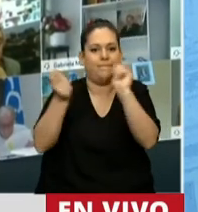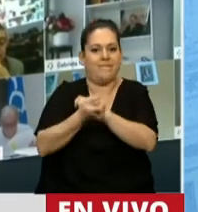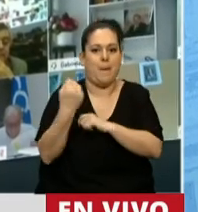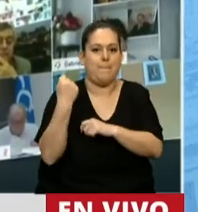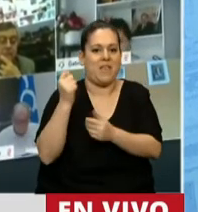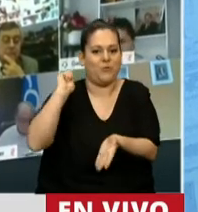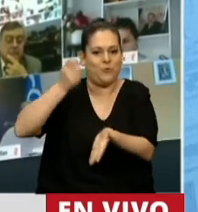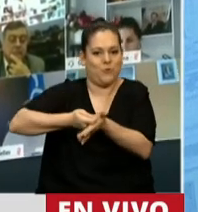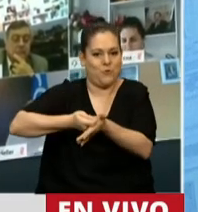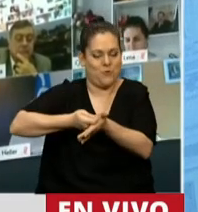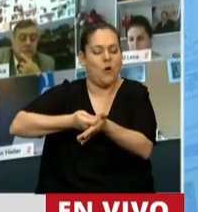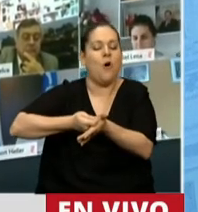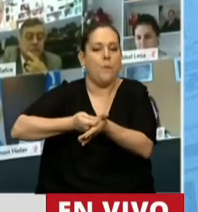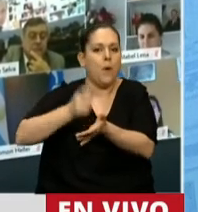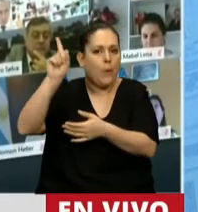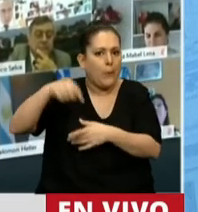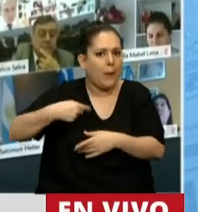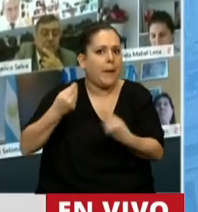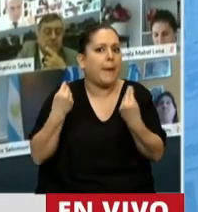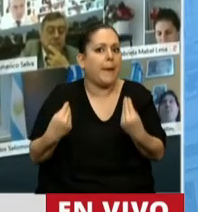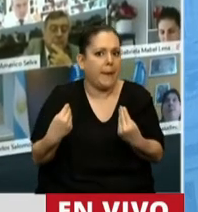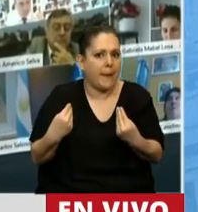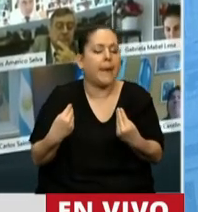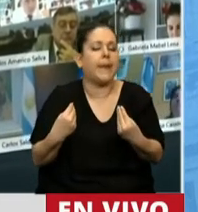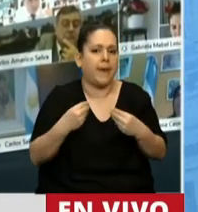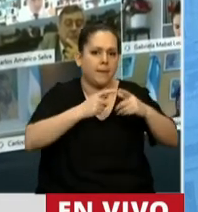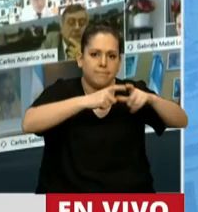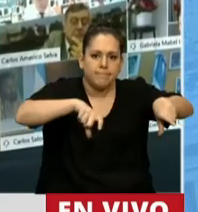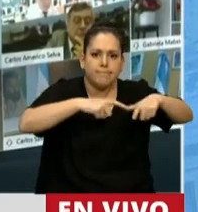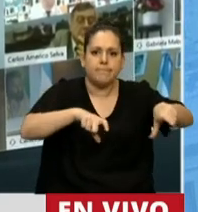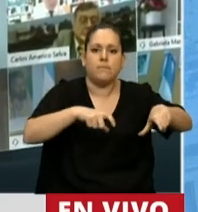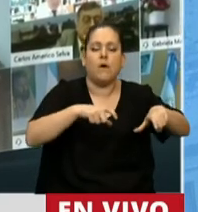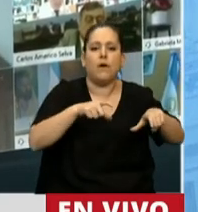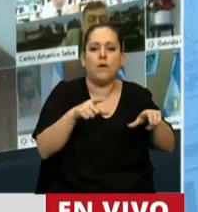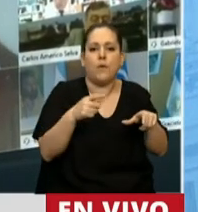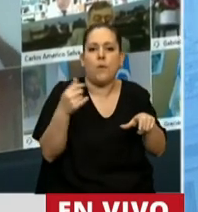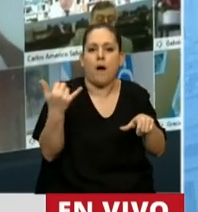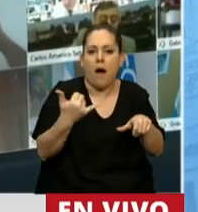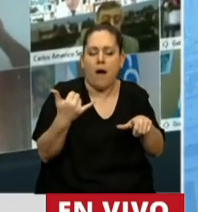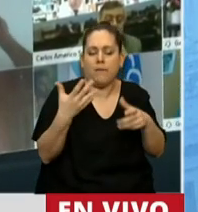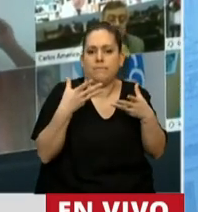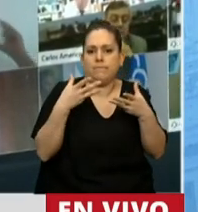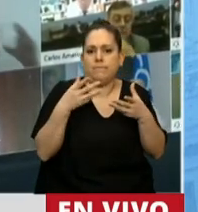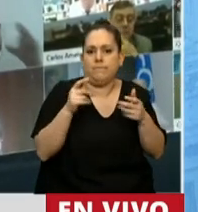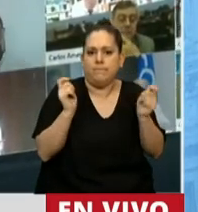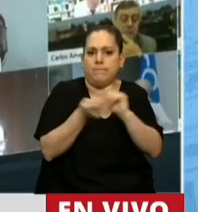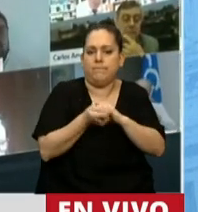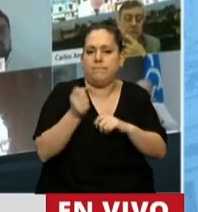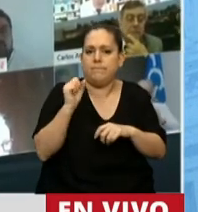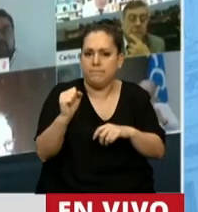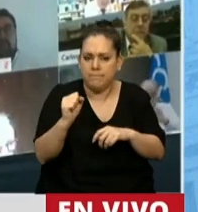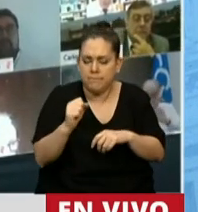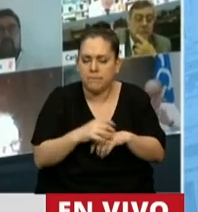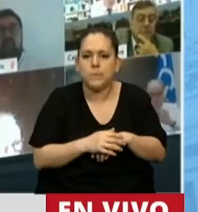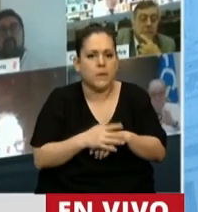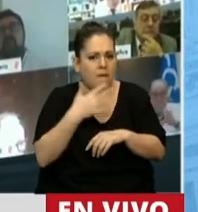abriéndoles la alternativa de que puedan ir a bonos en pesos ajustados por ser. Mire, fue muy bueno lo